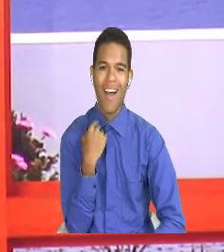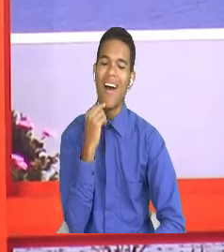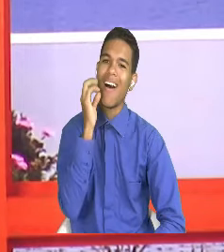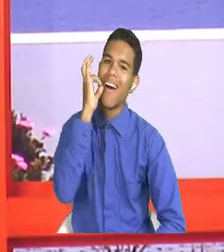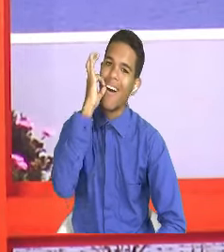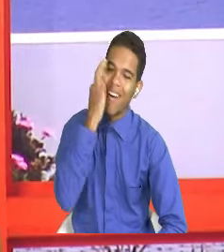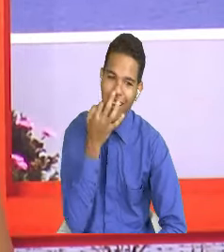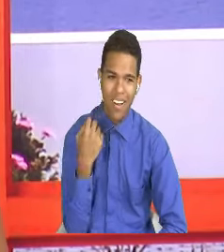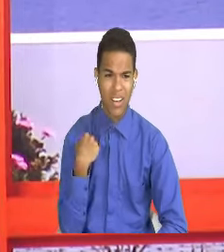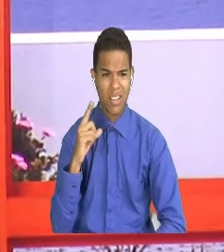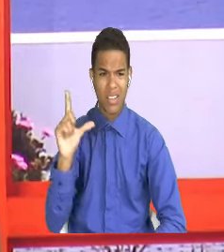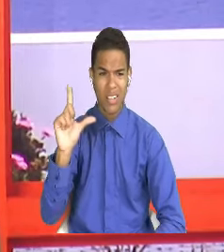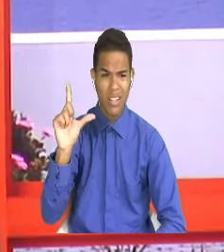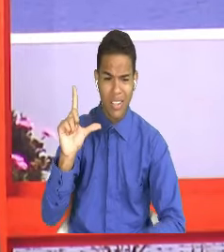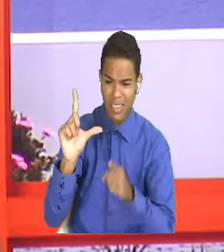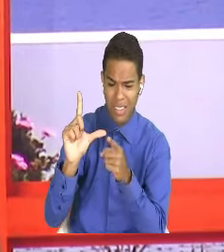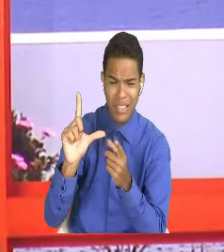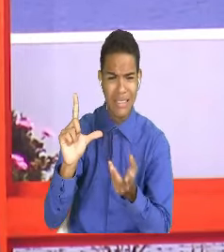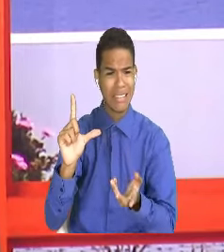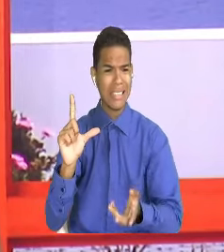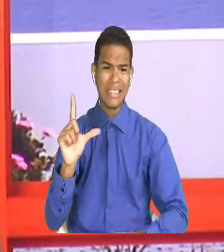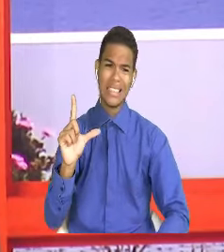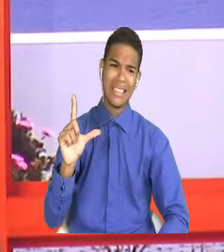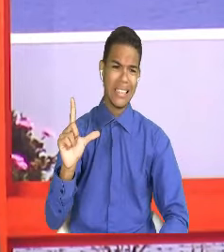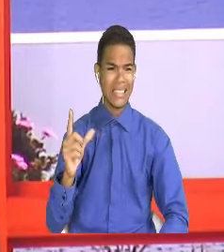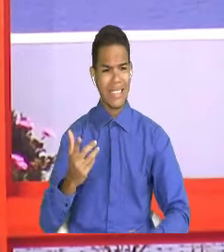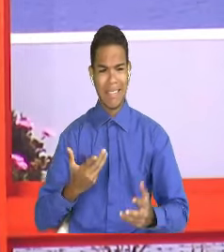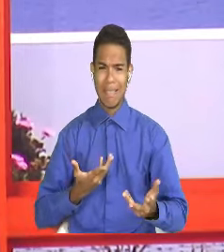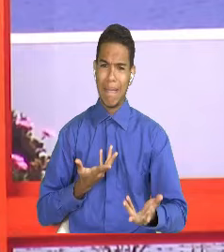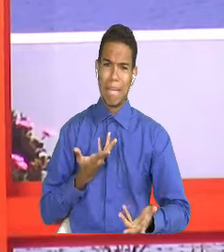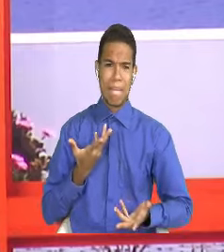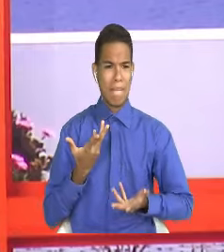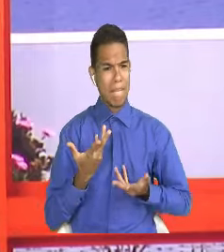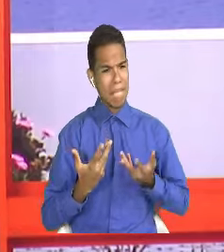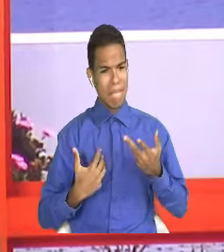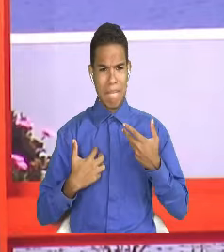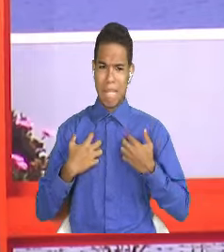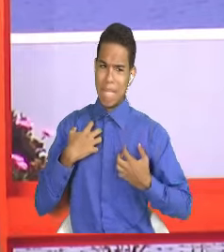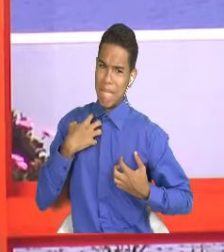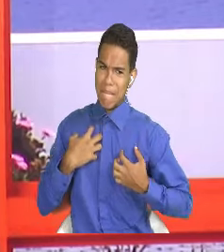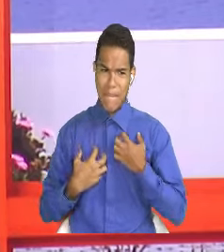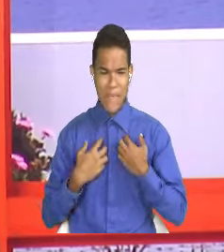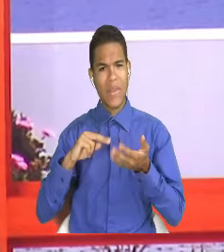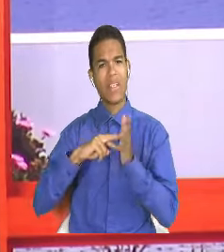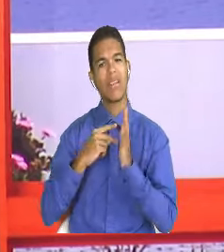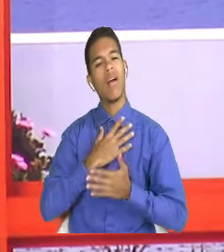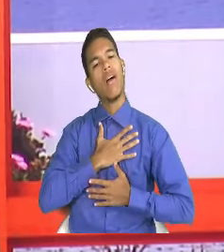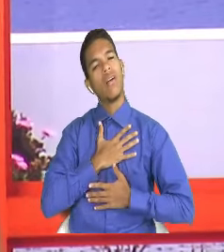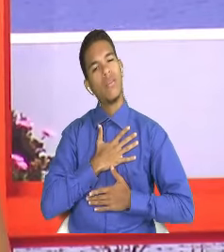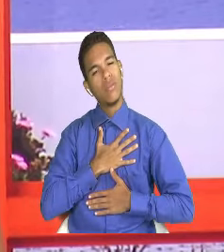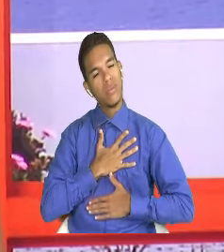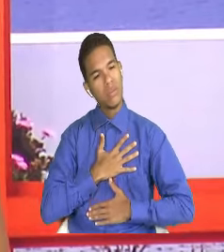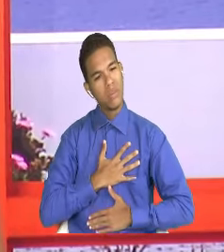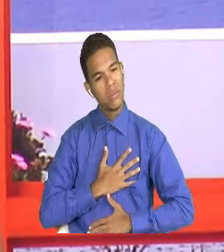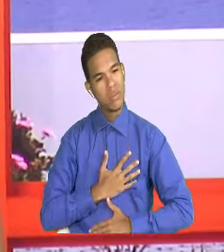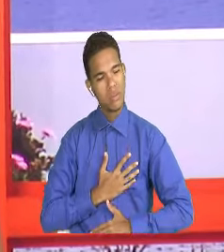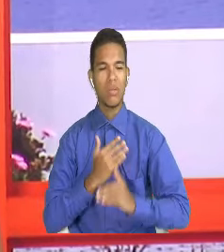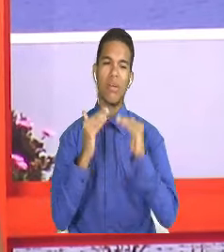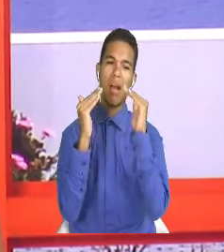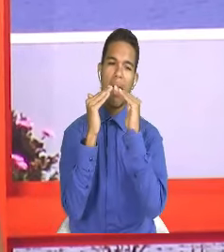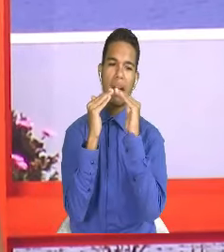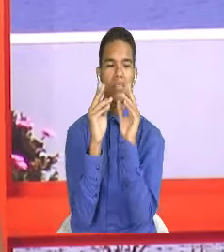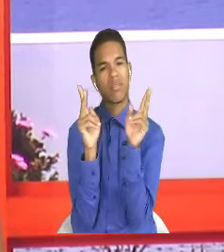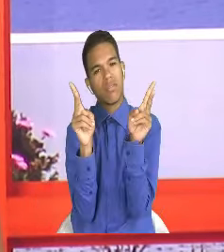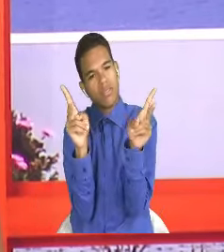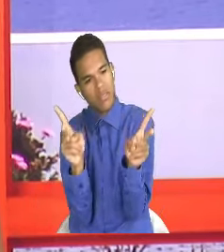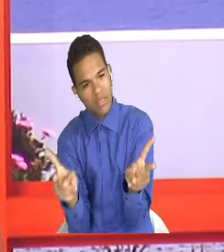de perdurar o de alargar más ese descanso, esa sensación de en la que están tranquilos en su día, en su casa, tienden a alargar